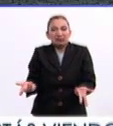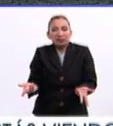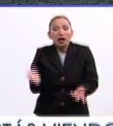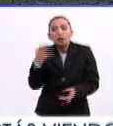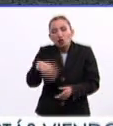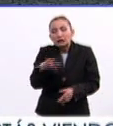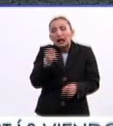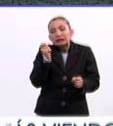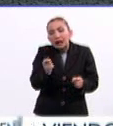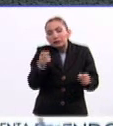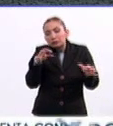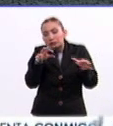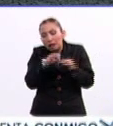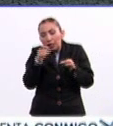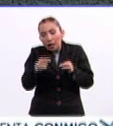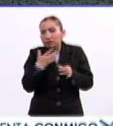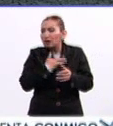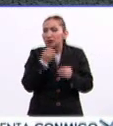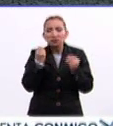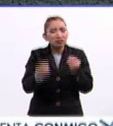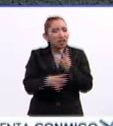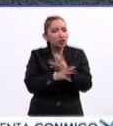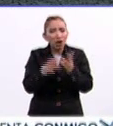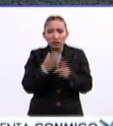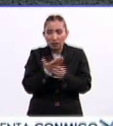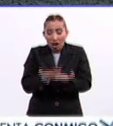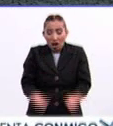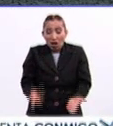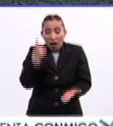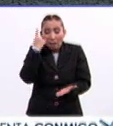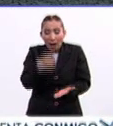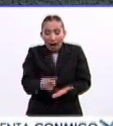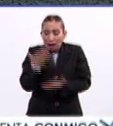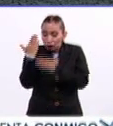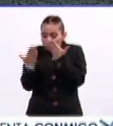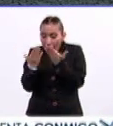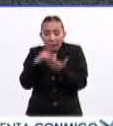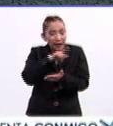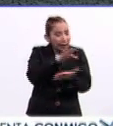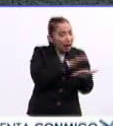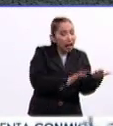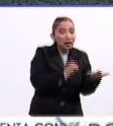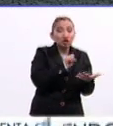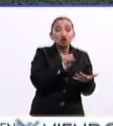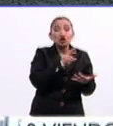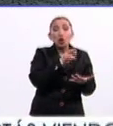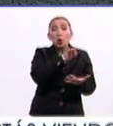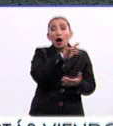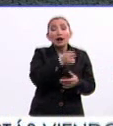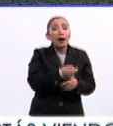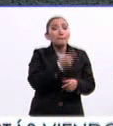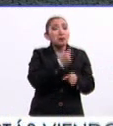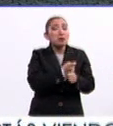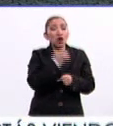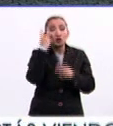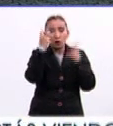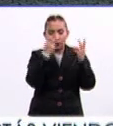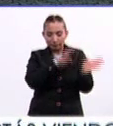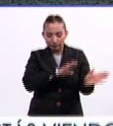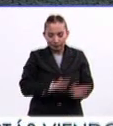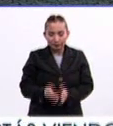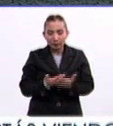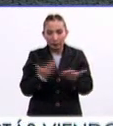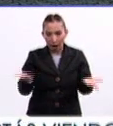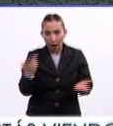digo, tenemos muchas herramientas, ¿no?, para leer incluso las obras más complicadas de Sor Juana, como el Primero Sueño. Ahora, el Primero Sueño es